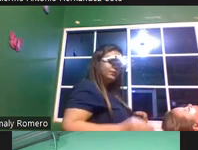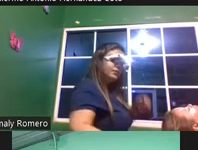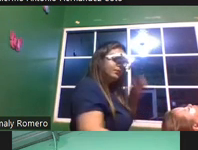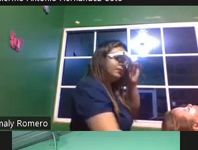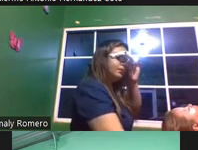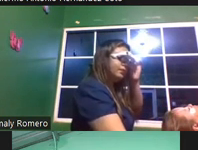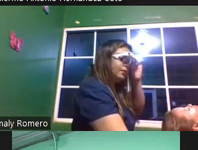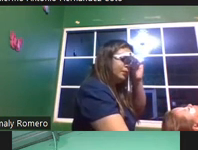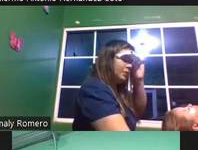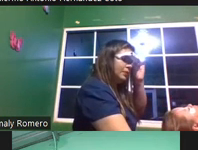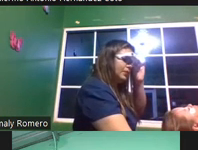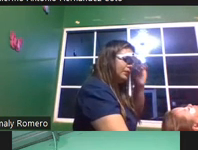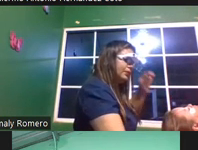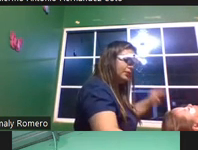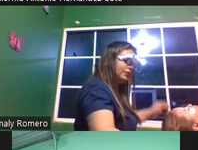una parte